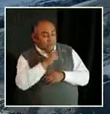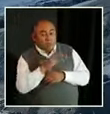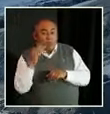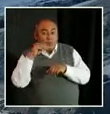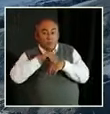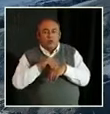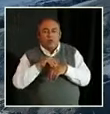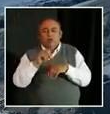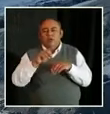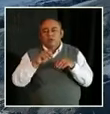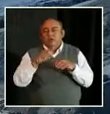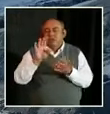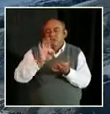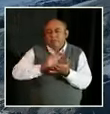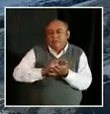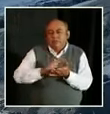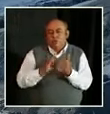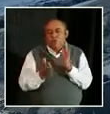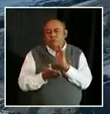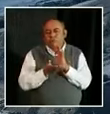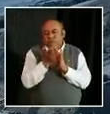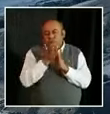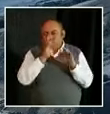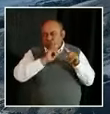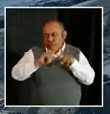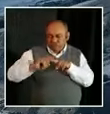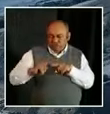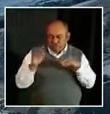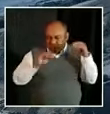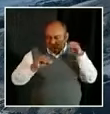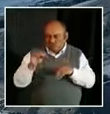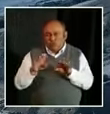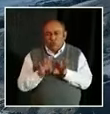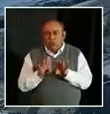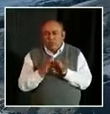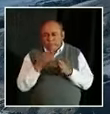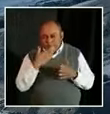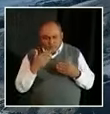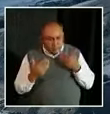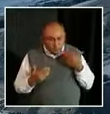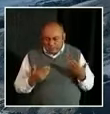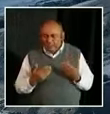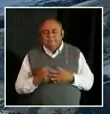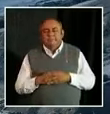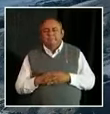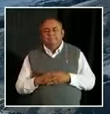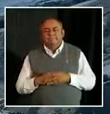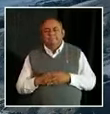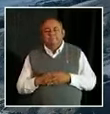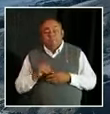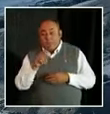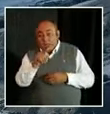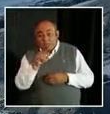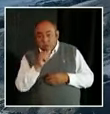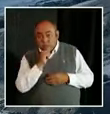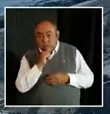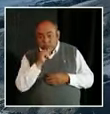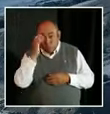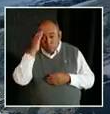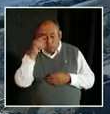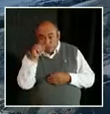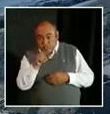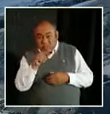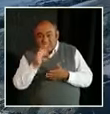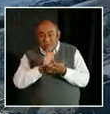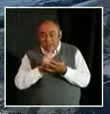compactado con rodillo o CCR. Para los que no conozcan este tipo de concreto,